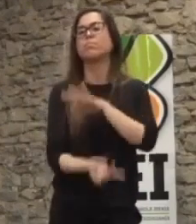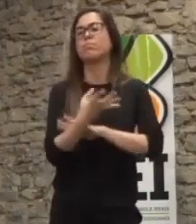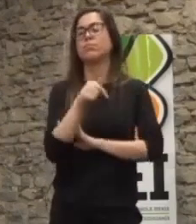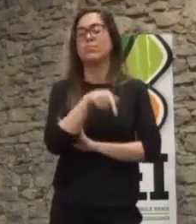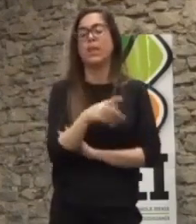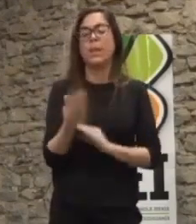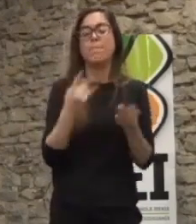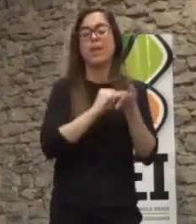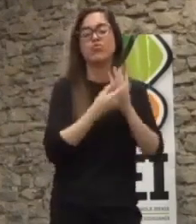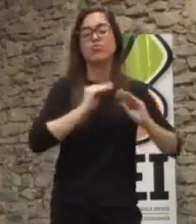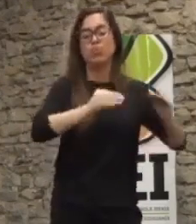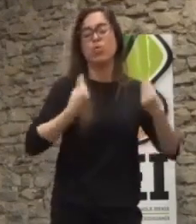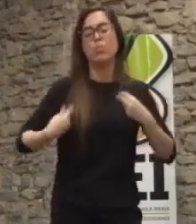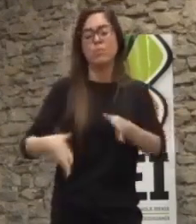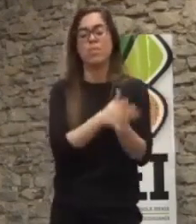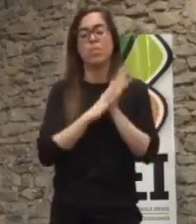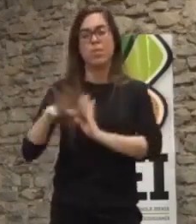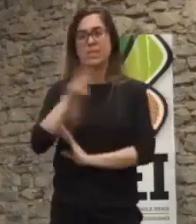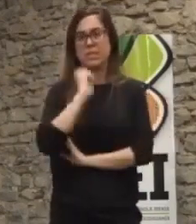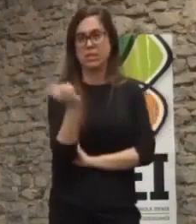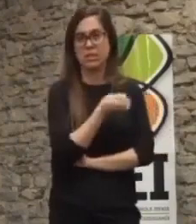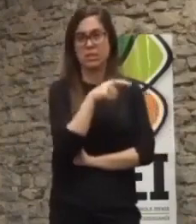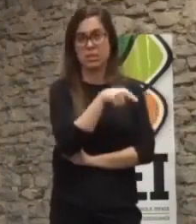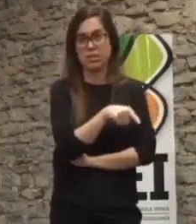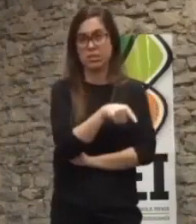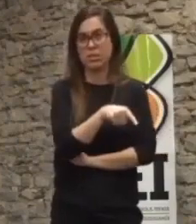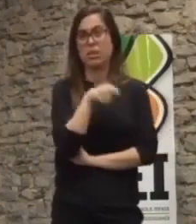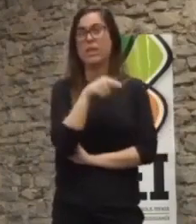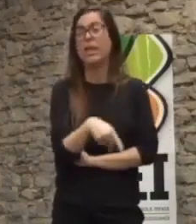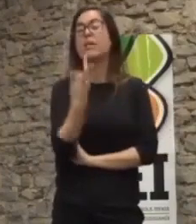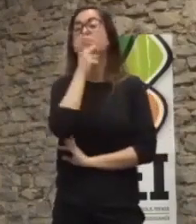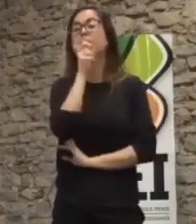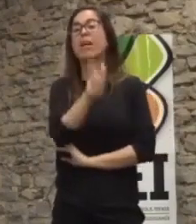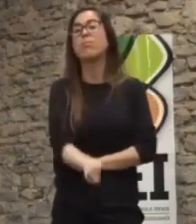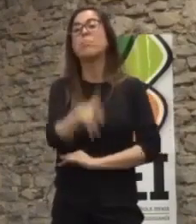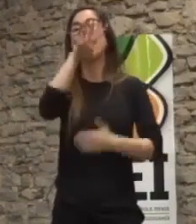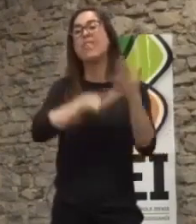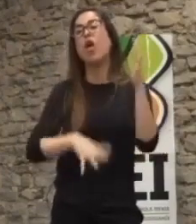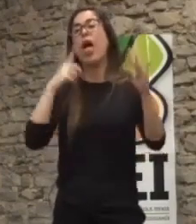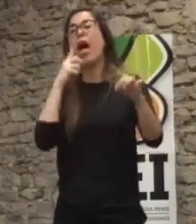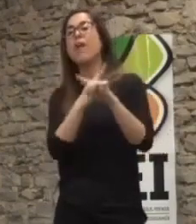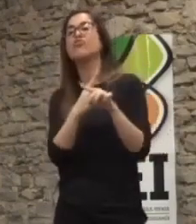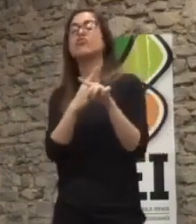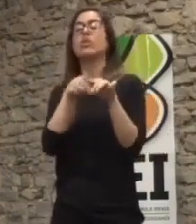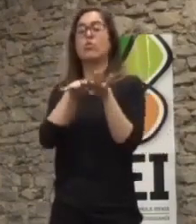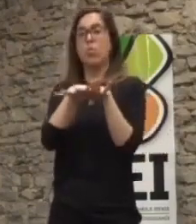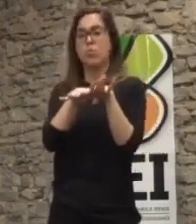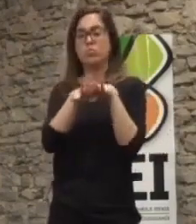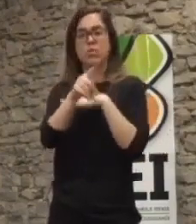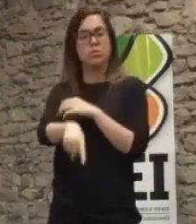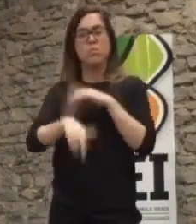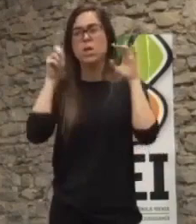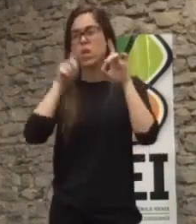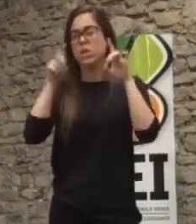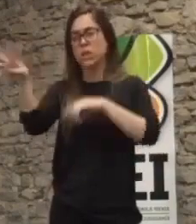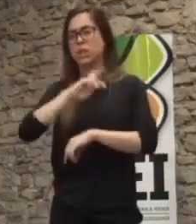de convivencia y diversidad, y se enmarca en Barcelona Antirrumors, ¿no? Se apoya en todas estas metodologías que